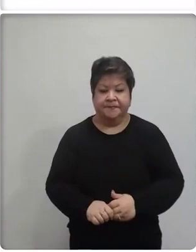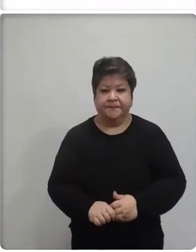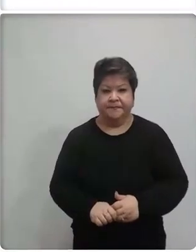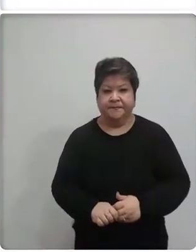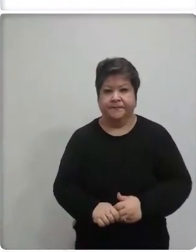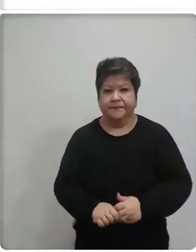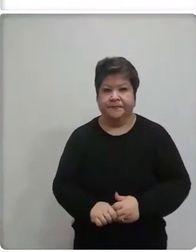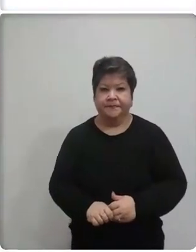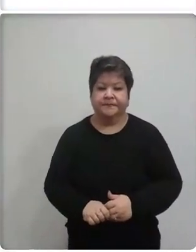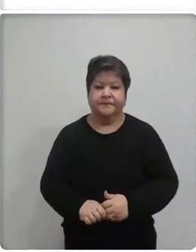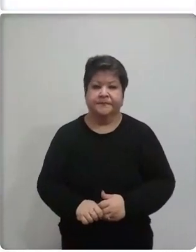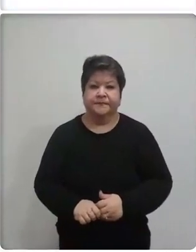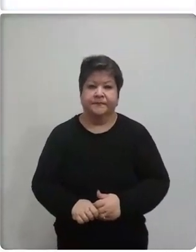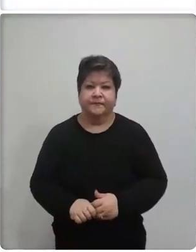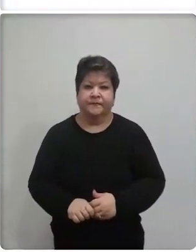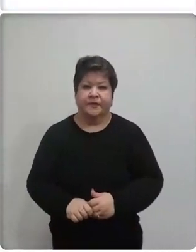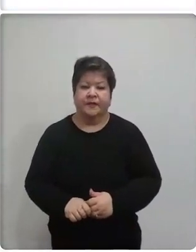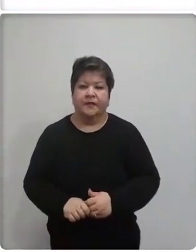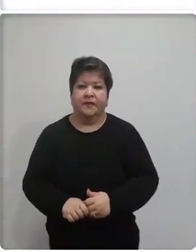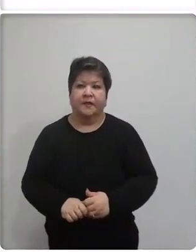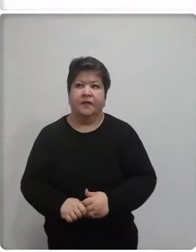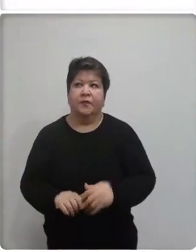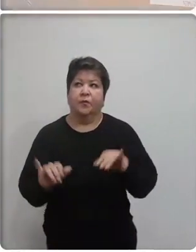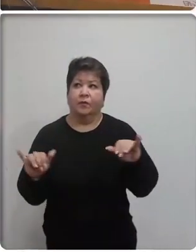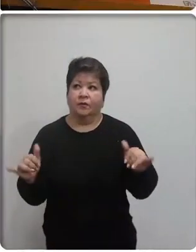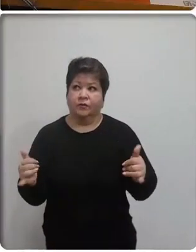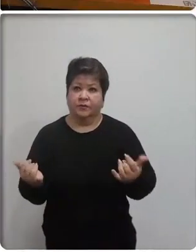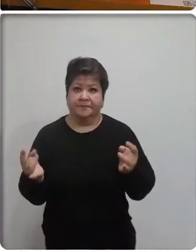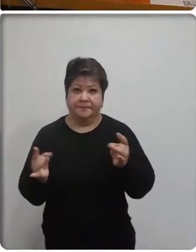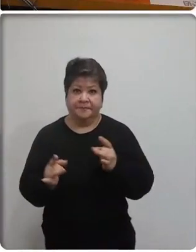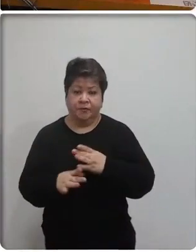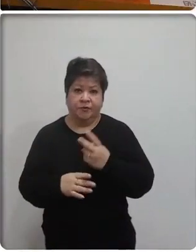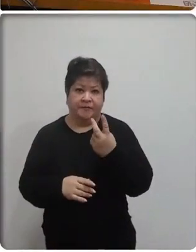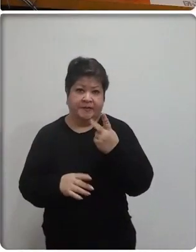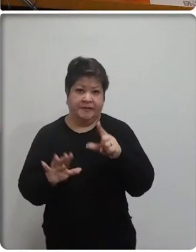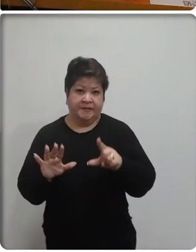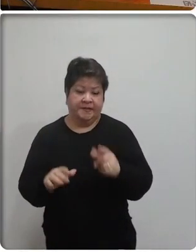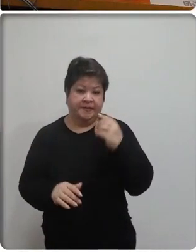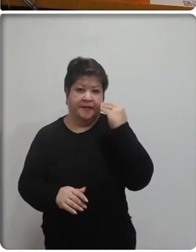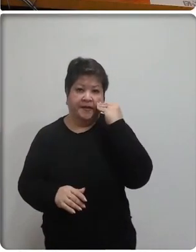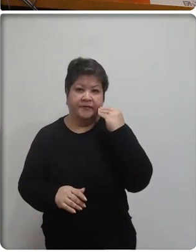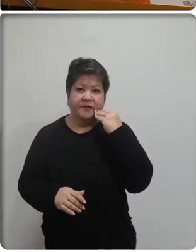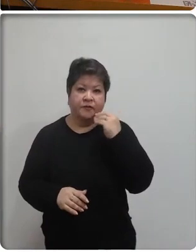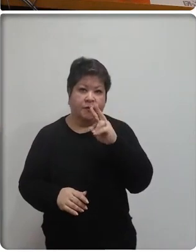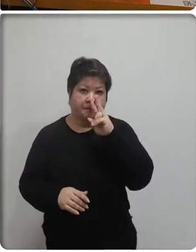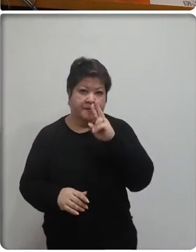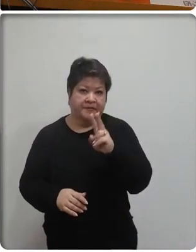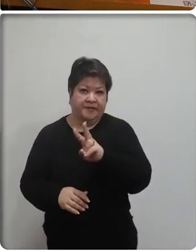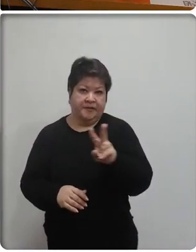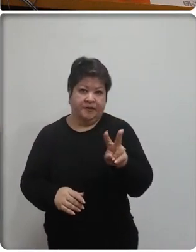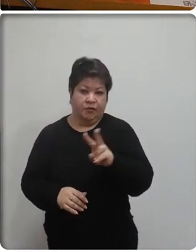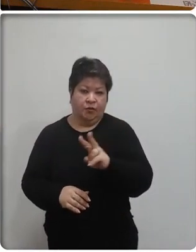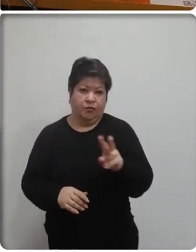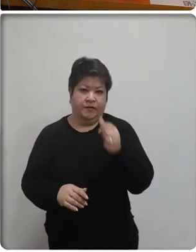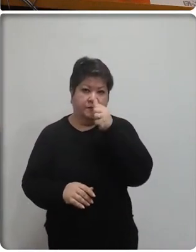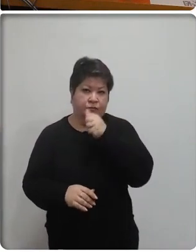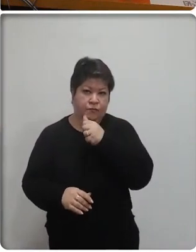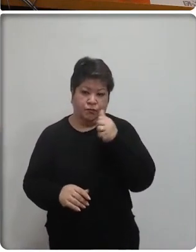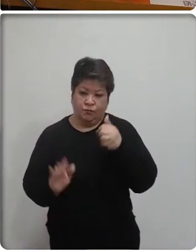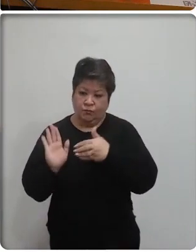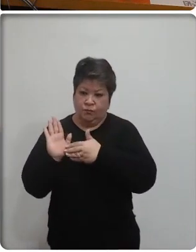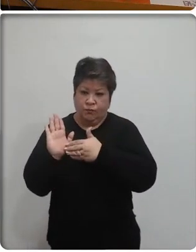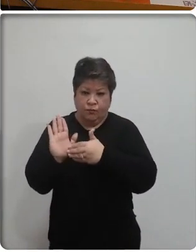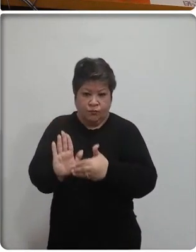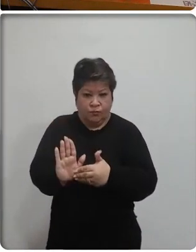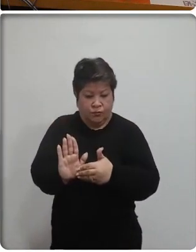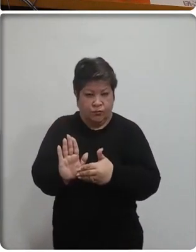Una vez definida, como decía allí, en el 27 de abril del 2022 por la resolución del directorio 1139,